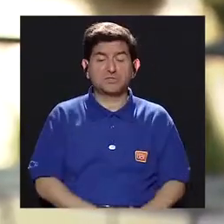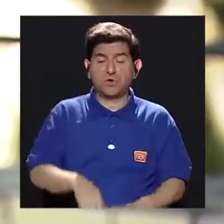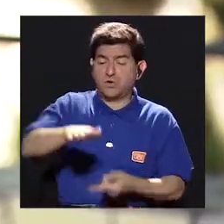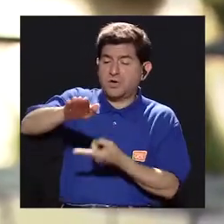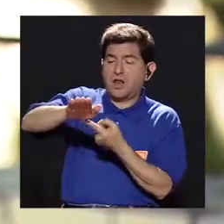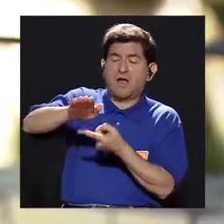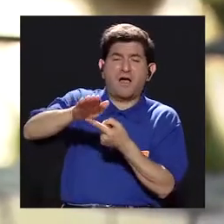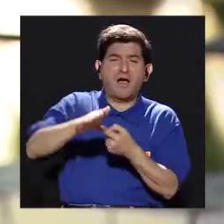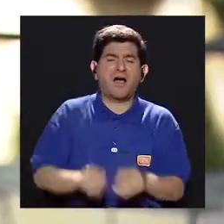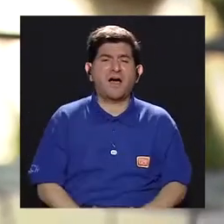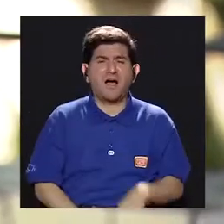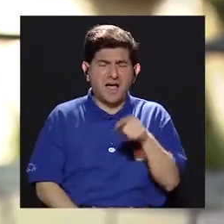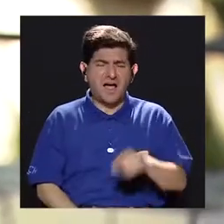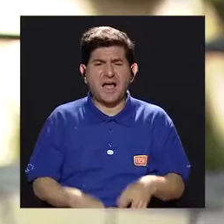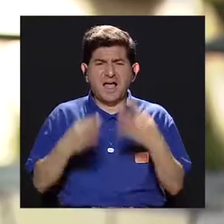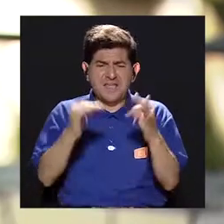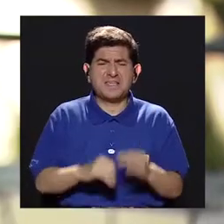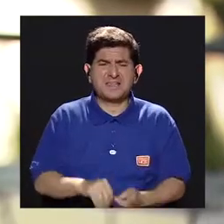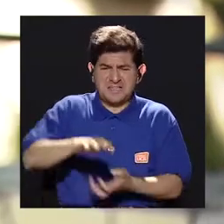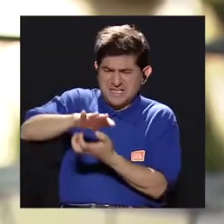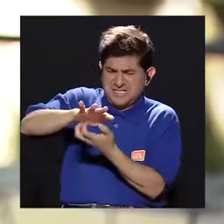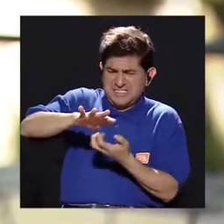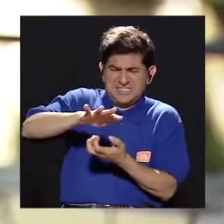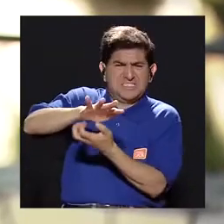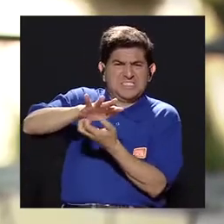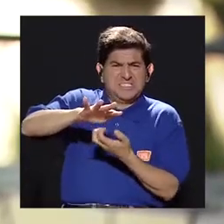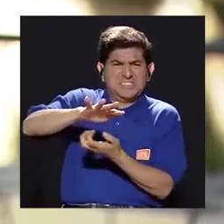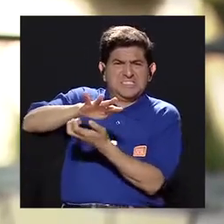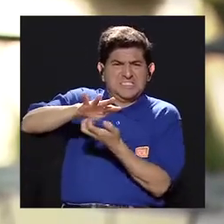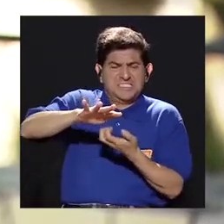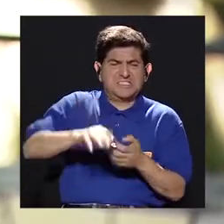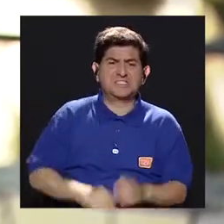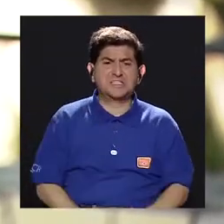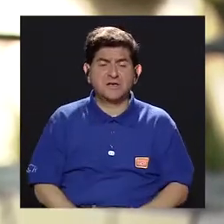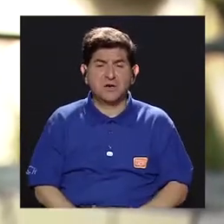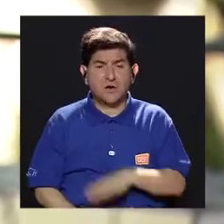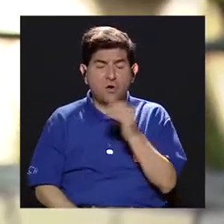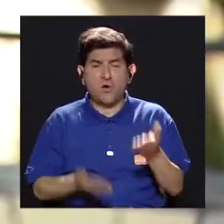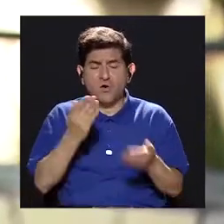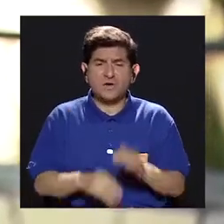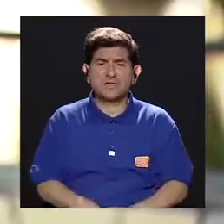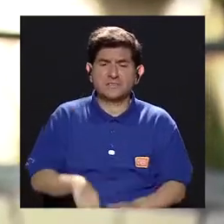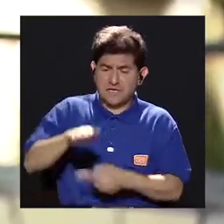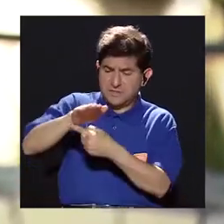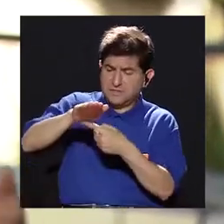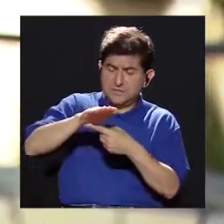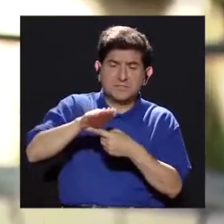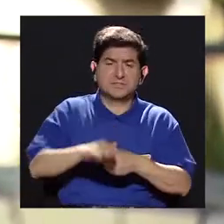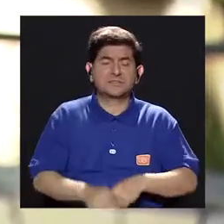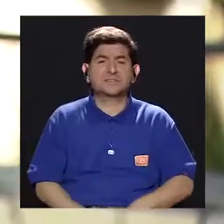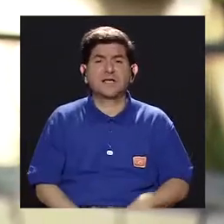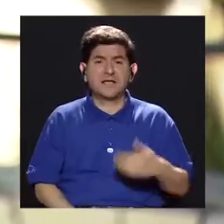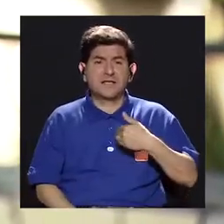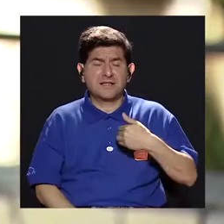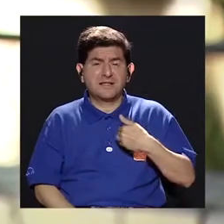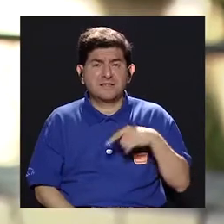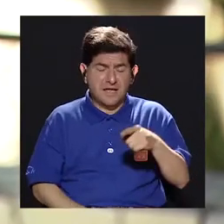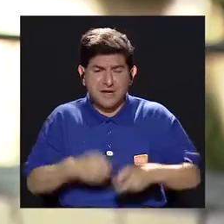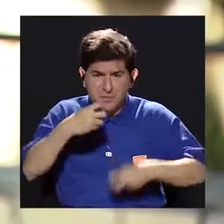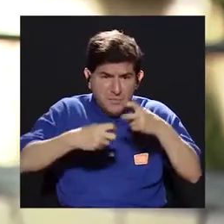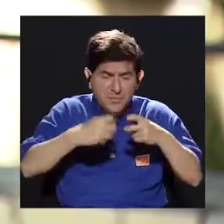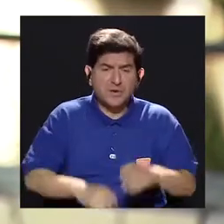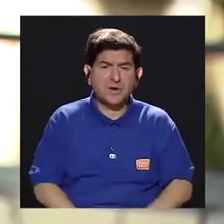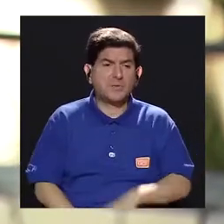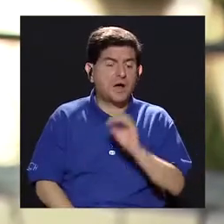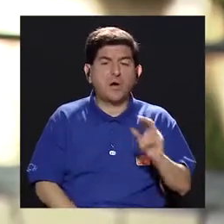un talón quemada porque se ha raspado con la paleta, y a veces un exceso de callosidad también se puede dar por eso.